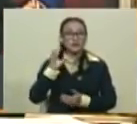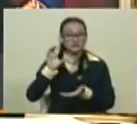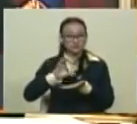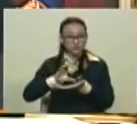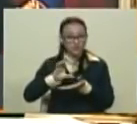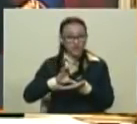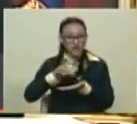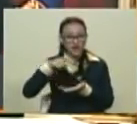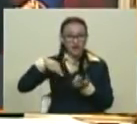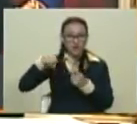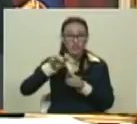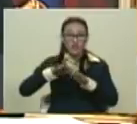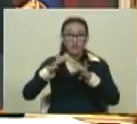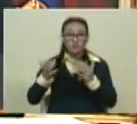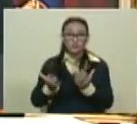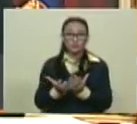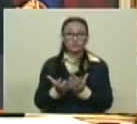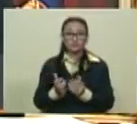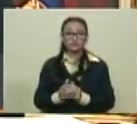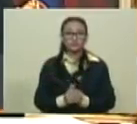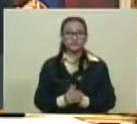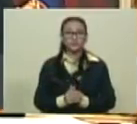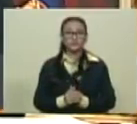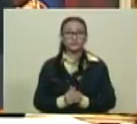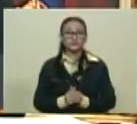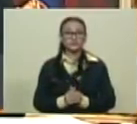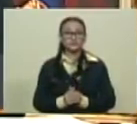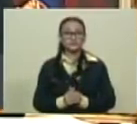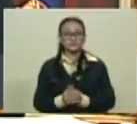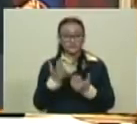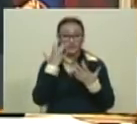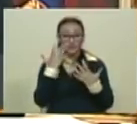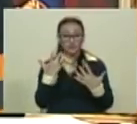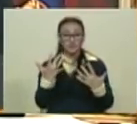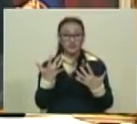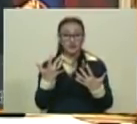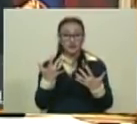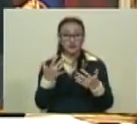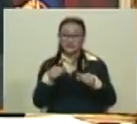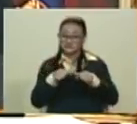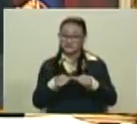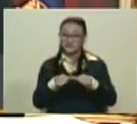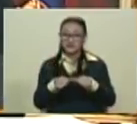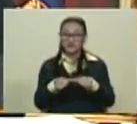y ciudadanas del mundo que nos ven y nos siguen